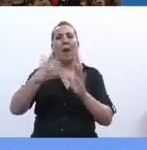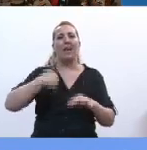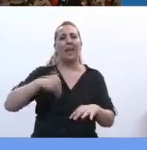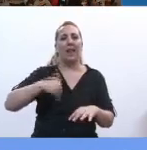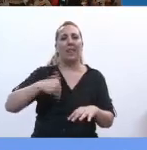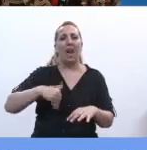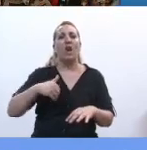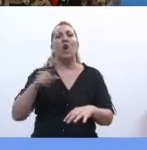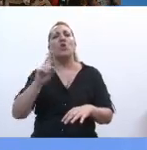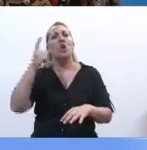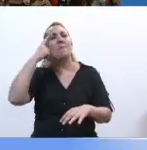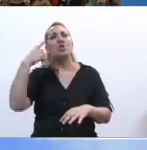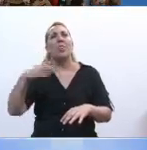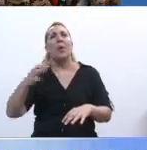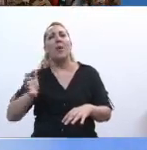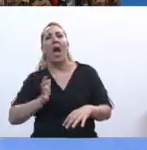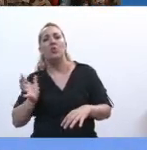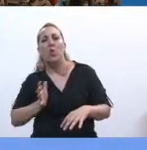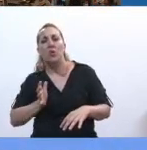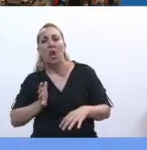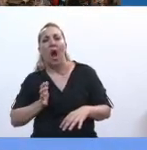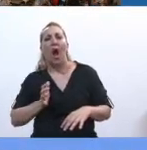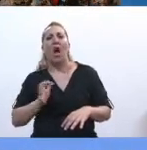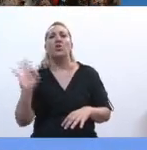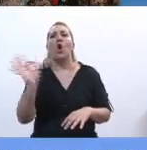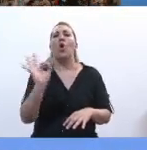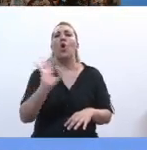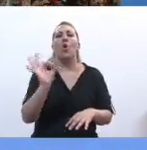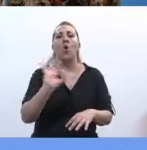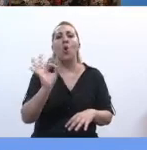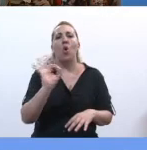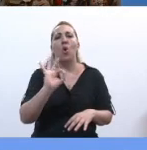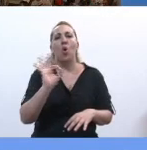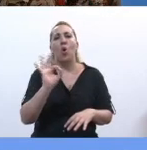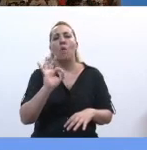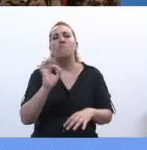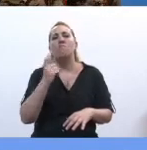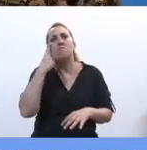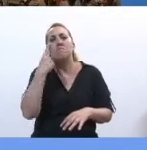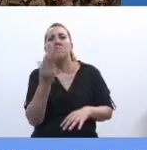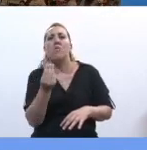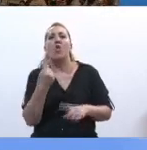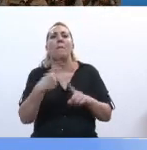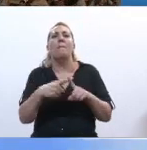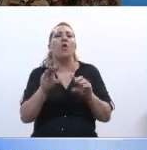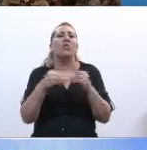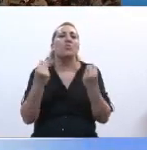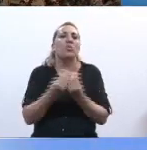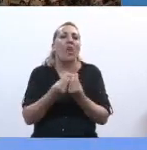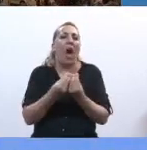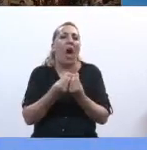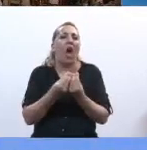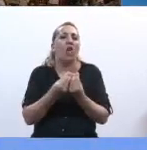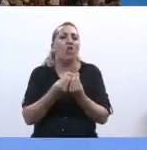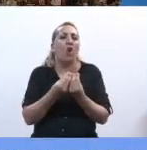asustarse y apenarse por el resultado que vaya a suceder para aquellos que hoy las